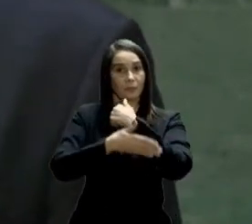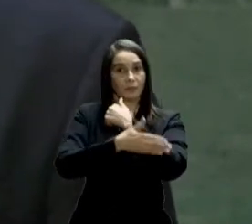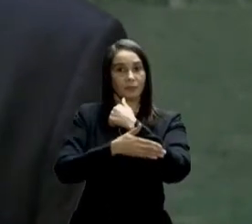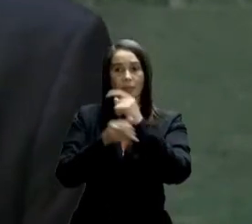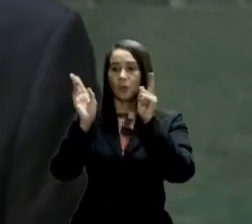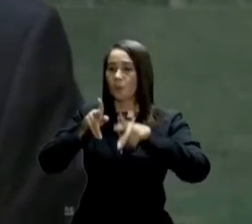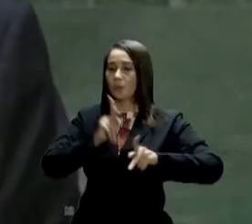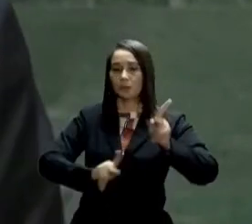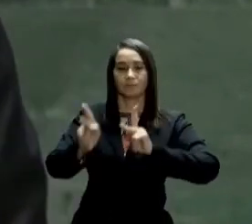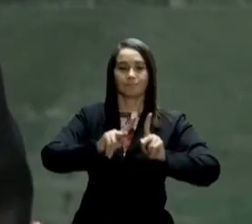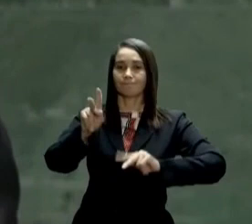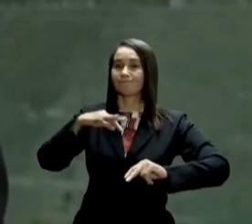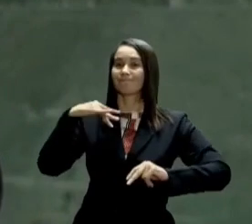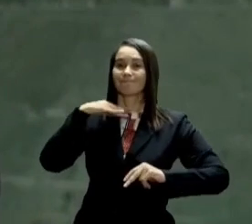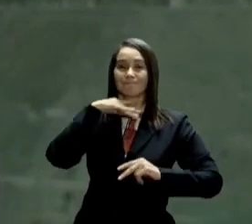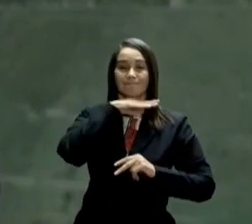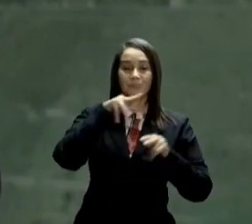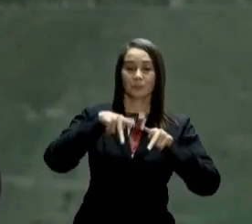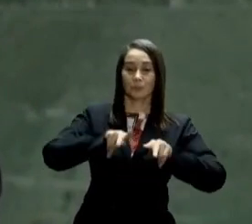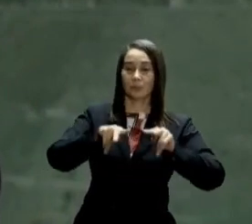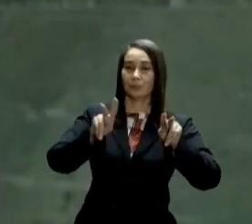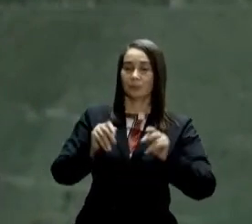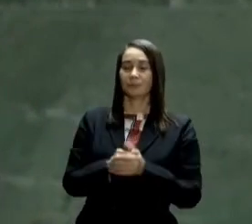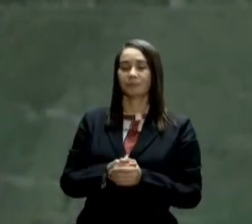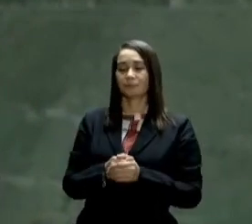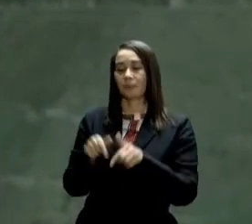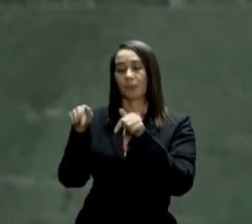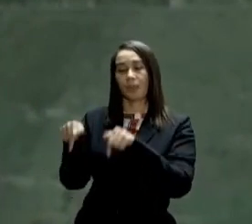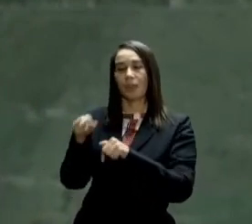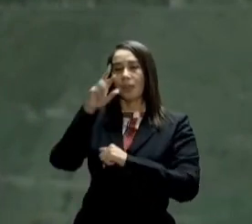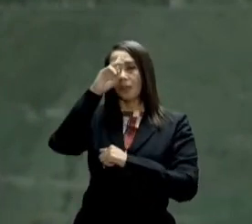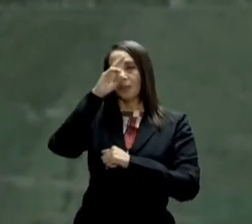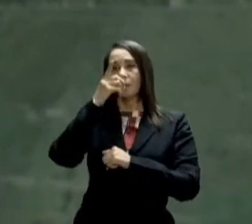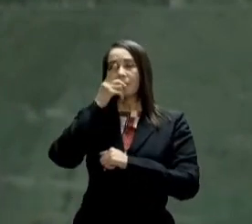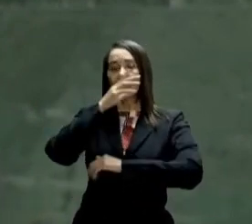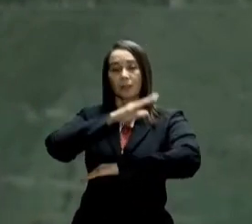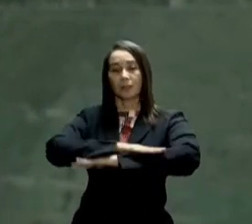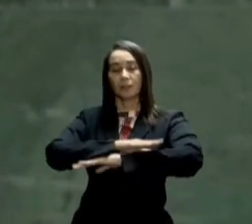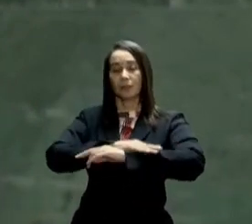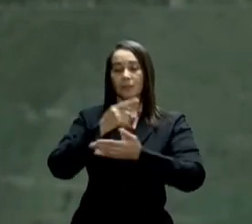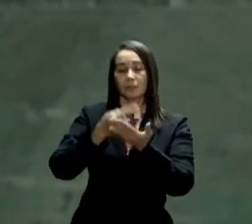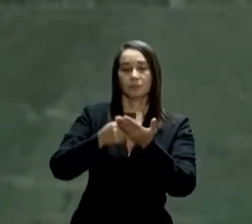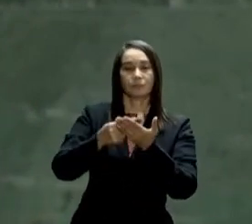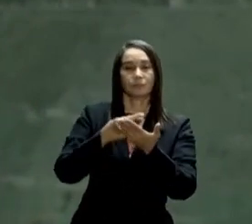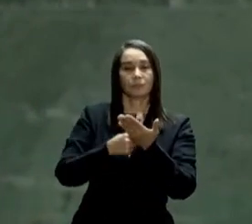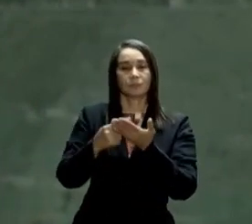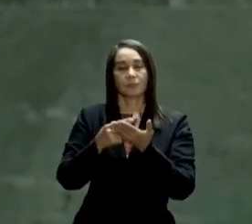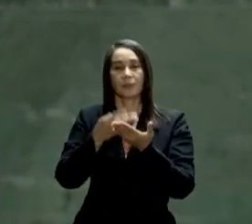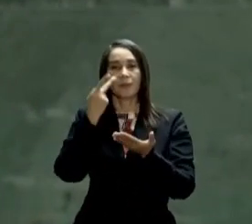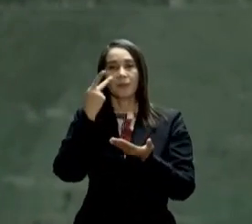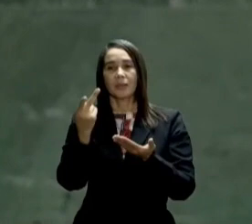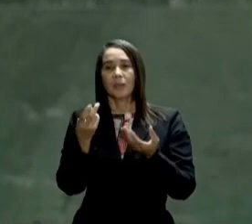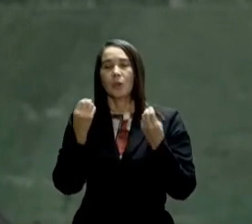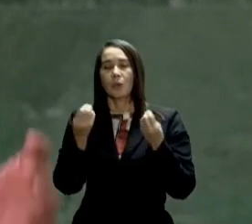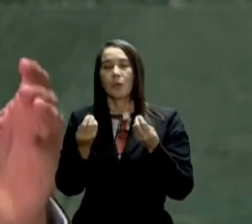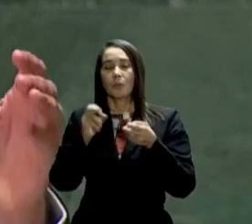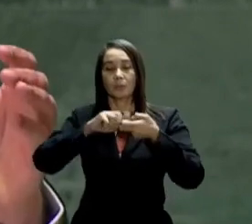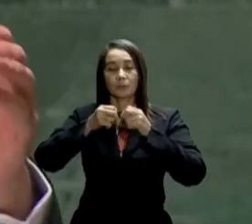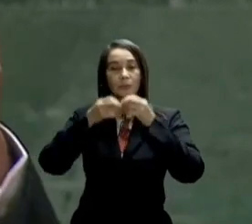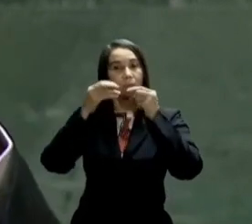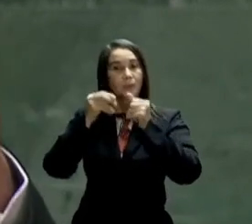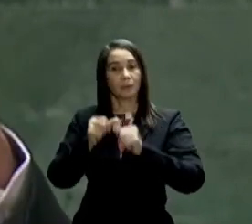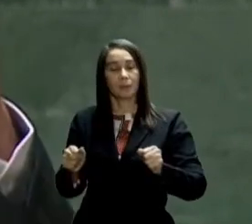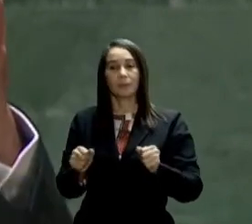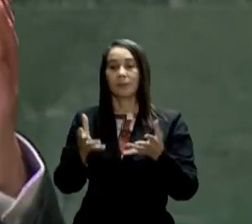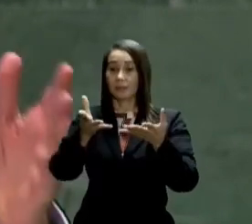Caribe. República Dominicana ha creado una mesa multisectorial para lidiar con este problema y